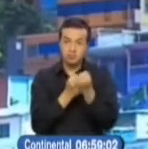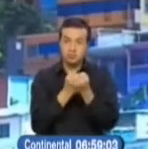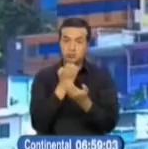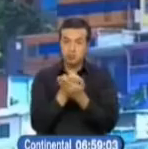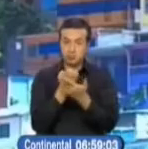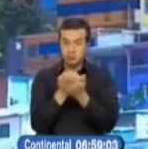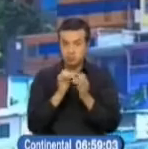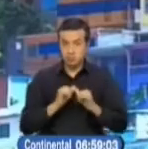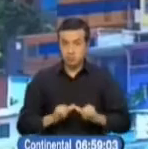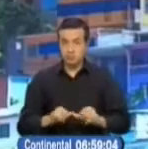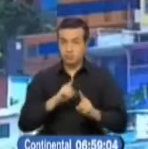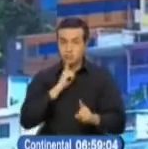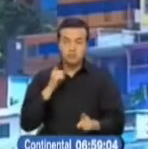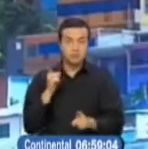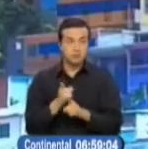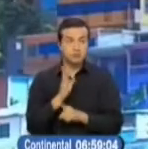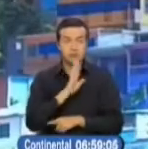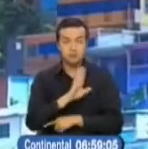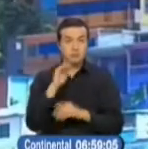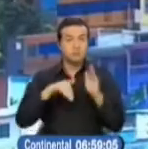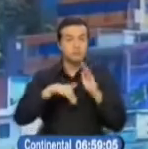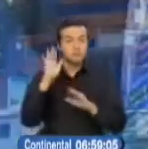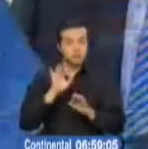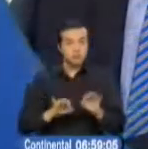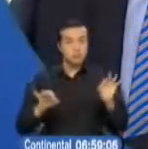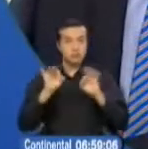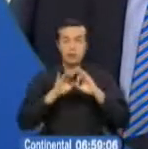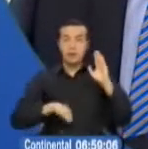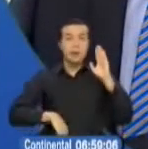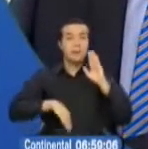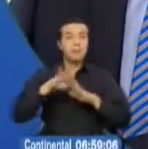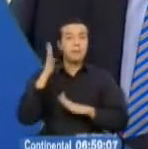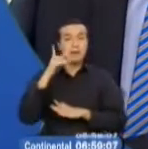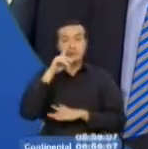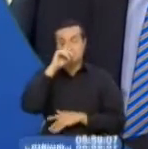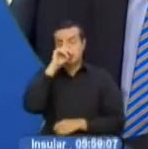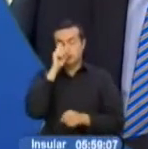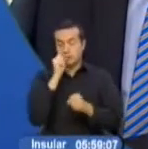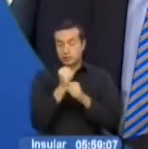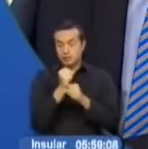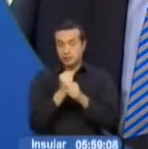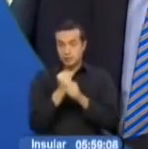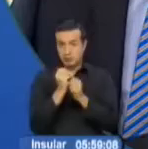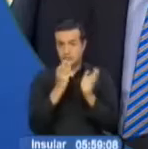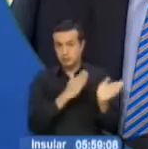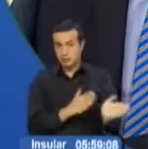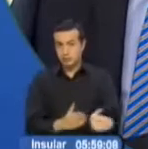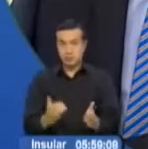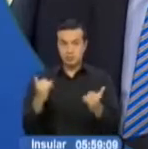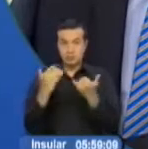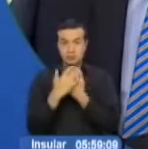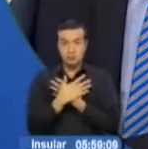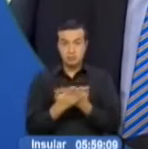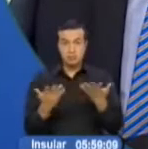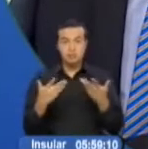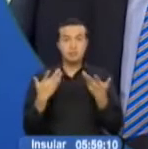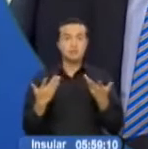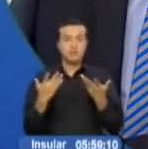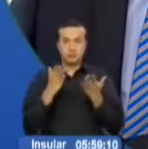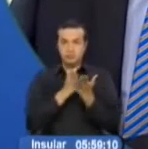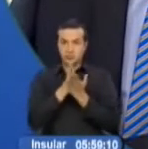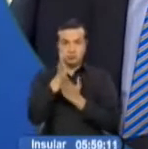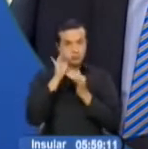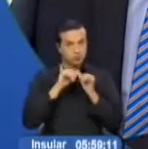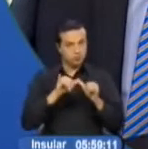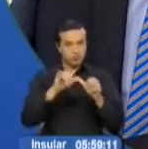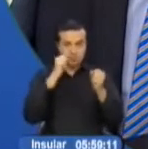economía significativamente y que sobre todo generan la mayor cantidad de empleo. Esta política nuestra va a estar